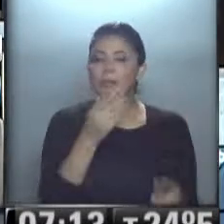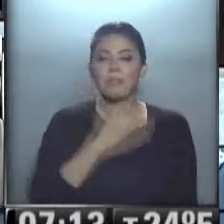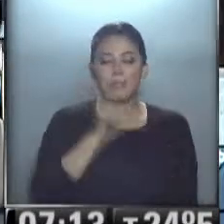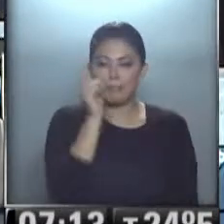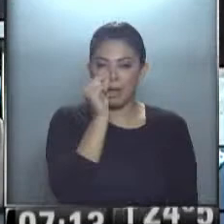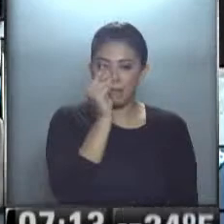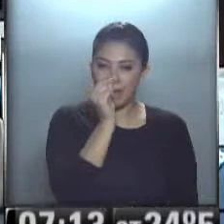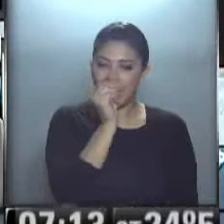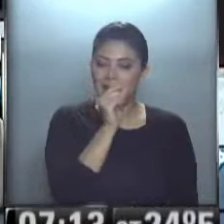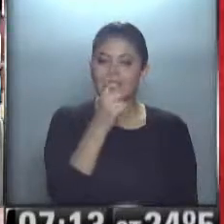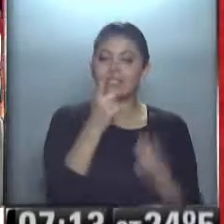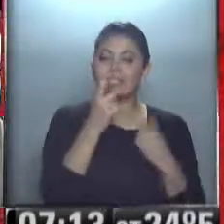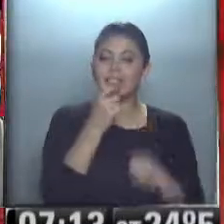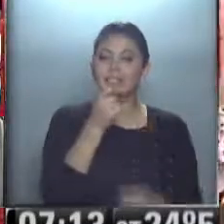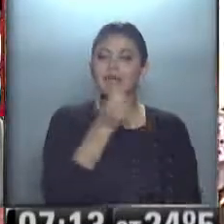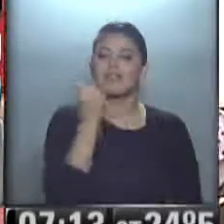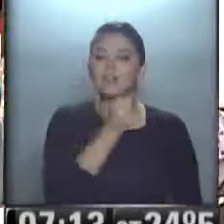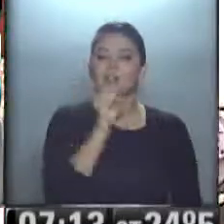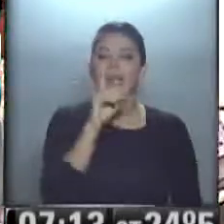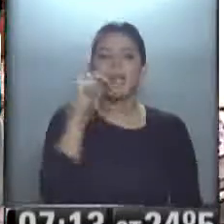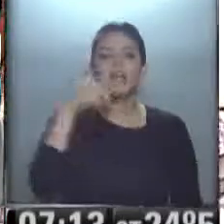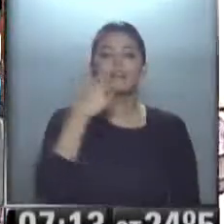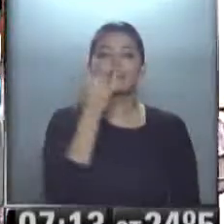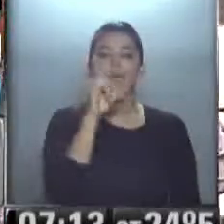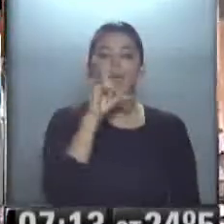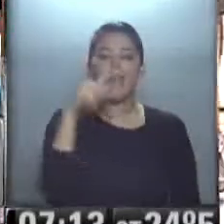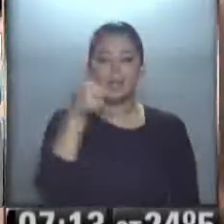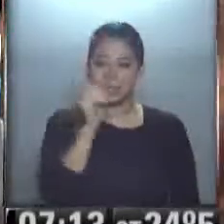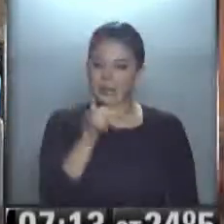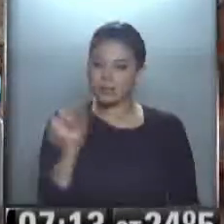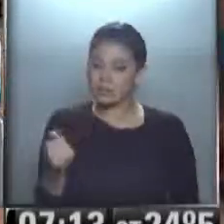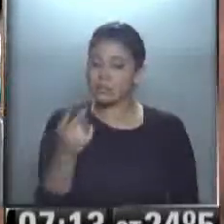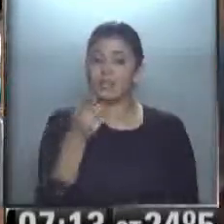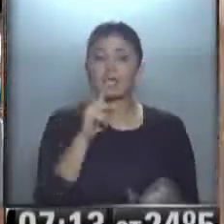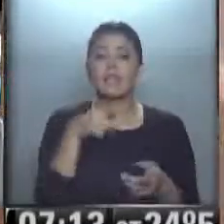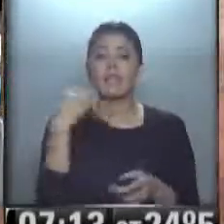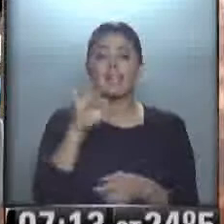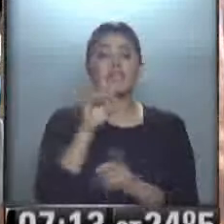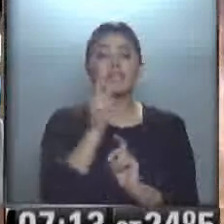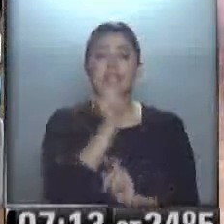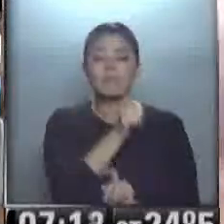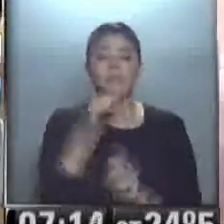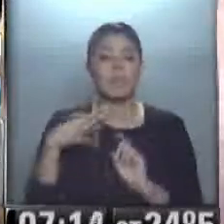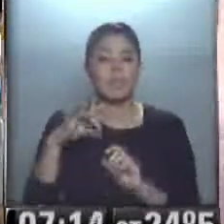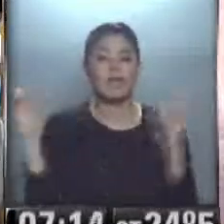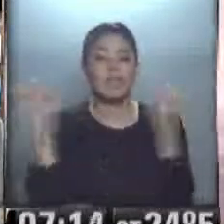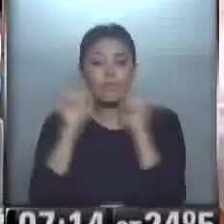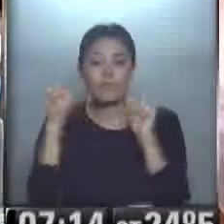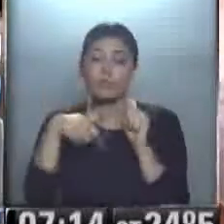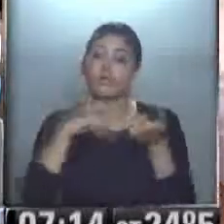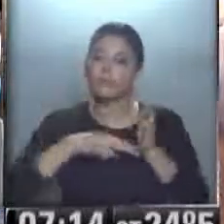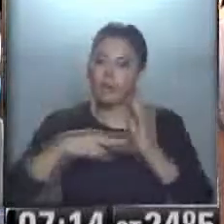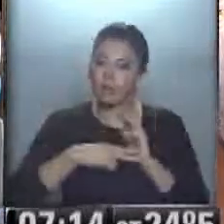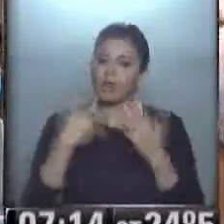que es insulino dependiente, y tiene problemas con el mantenimiento de la insulina en frío. Así que, bueno, estamos esperando